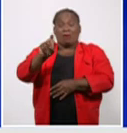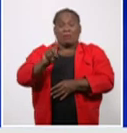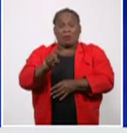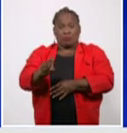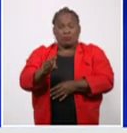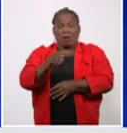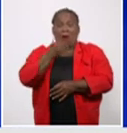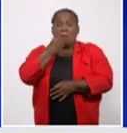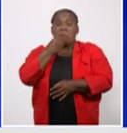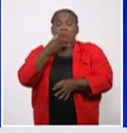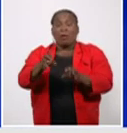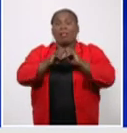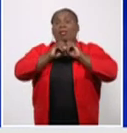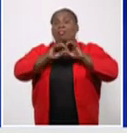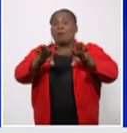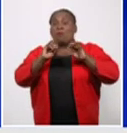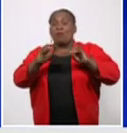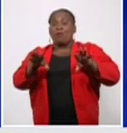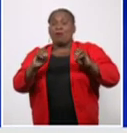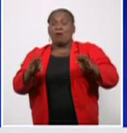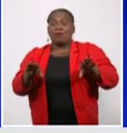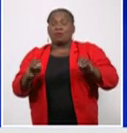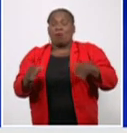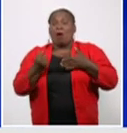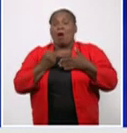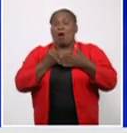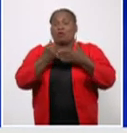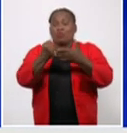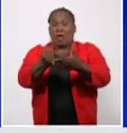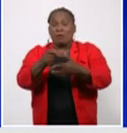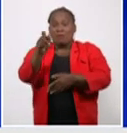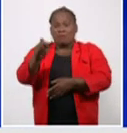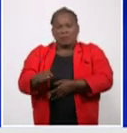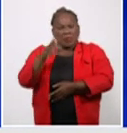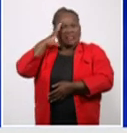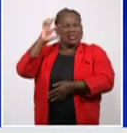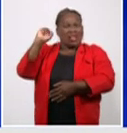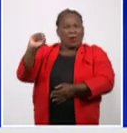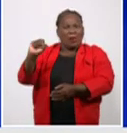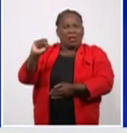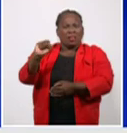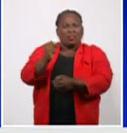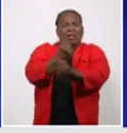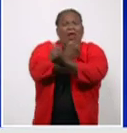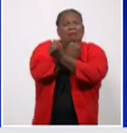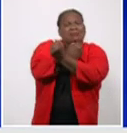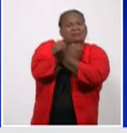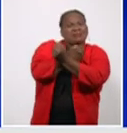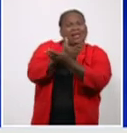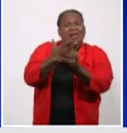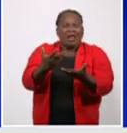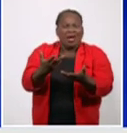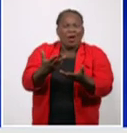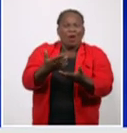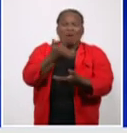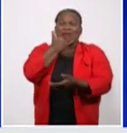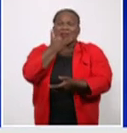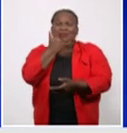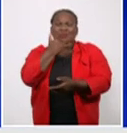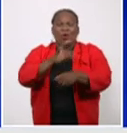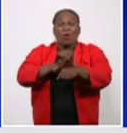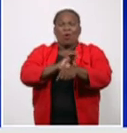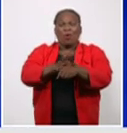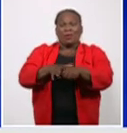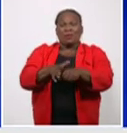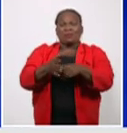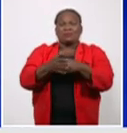la divulgación de estos datos contribuir a elevar la percepción de riesgo de la población ante el actual rebrote que atraviesa el país? Lo hemos